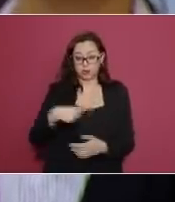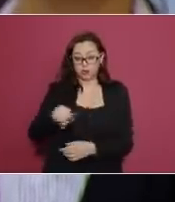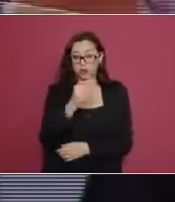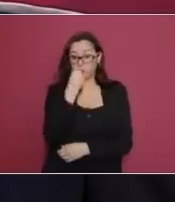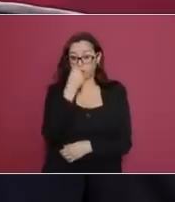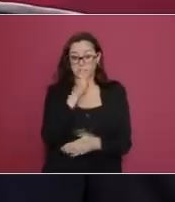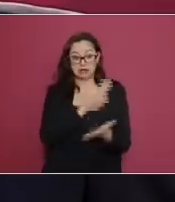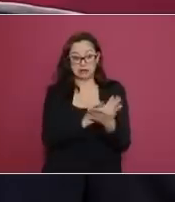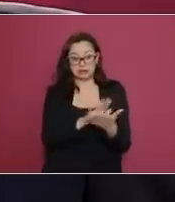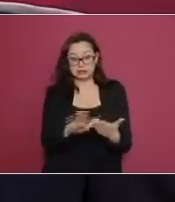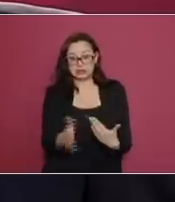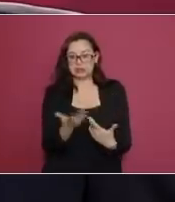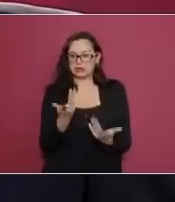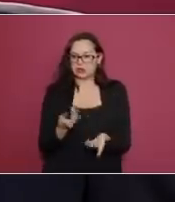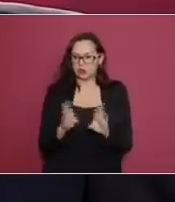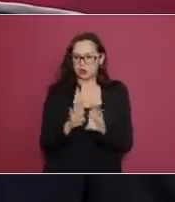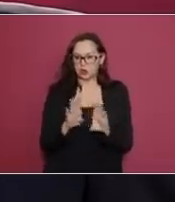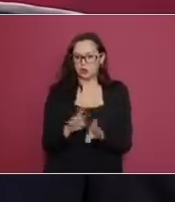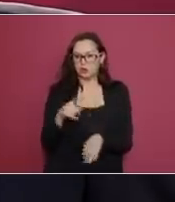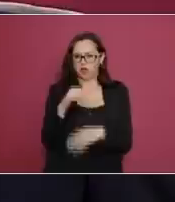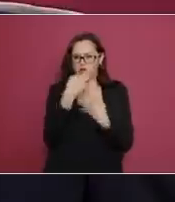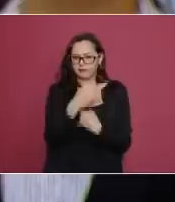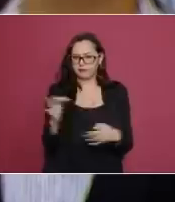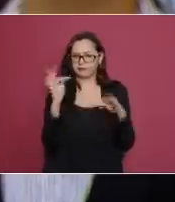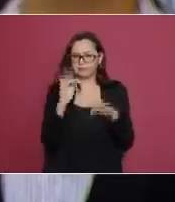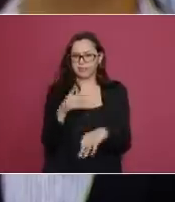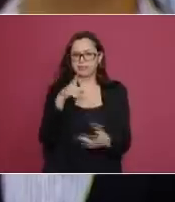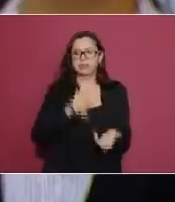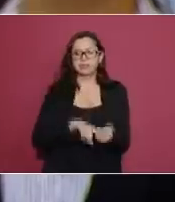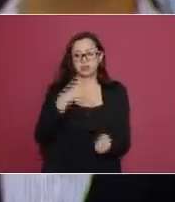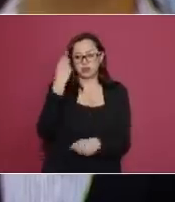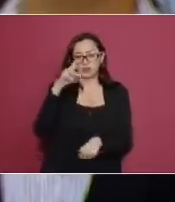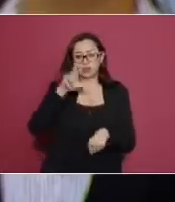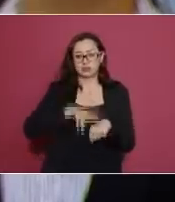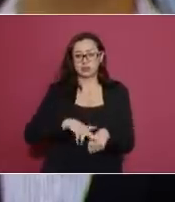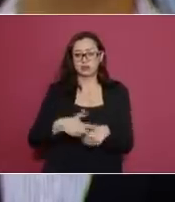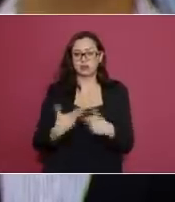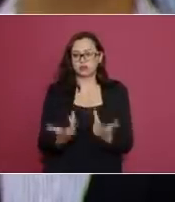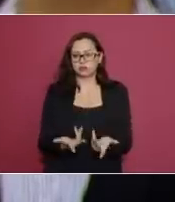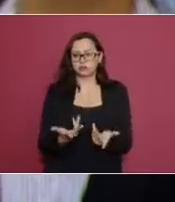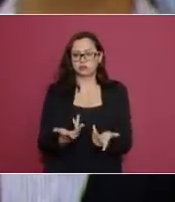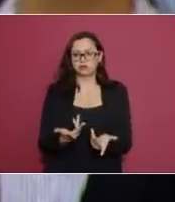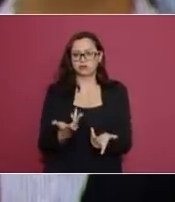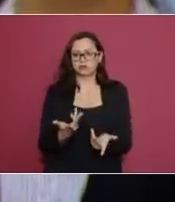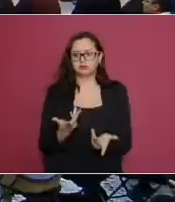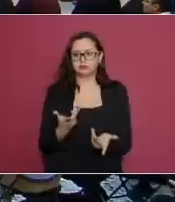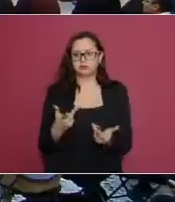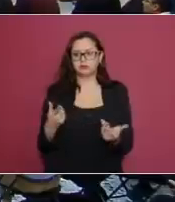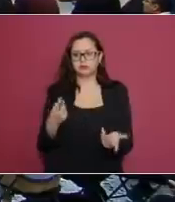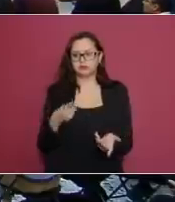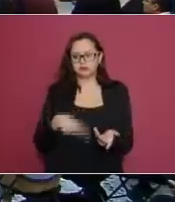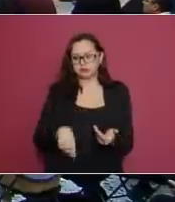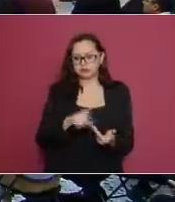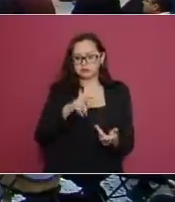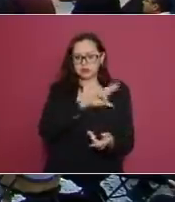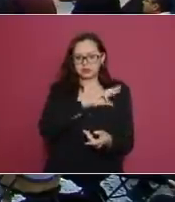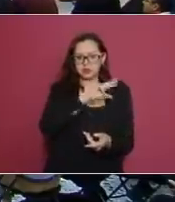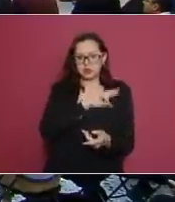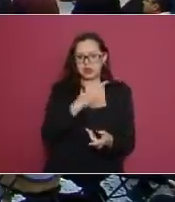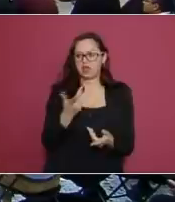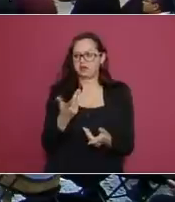comedores. ¿Y cuál sería el mensaje que le da usted a los directivos? Porque son manejados tanto de la dirección como de un particular